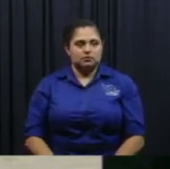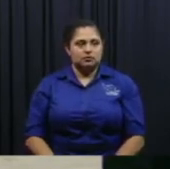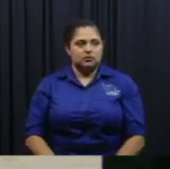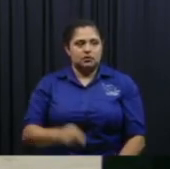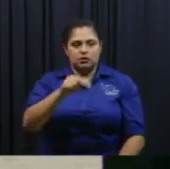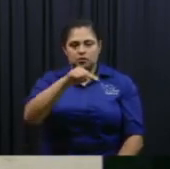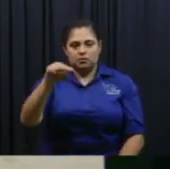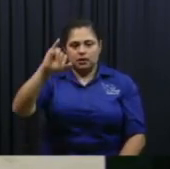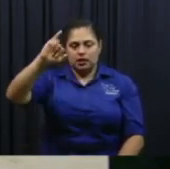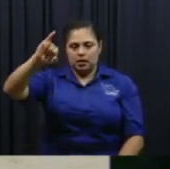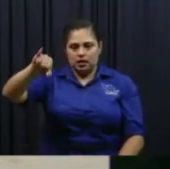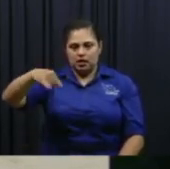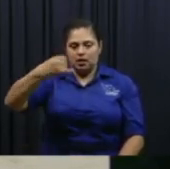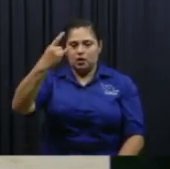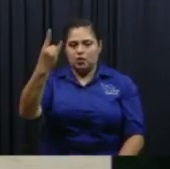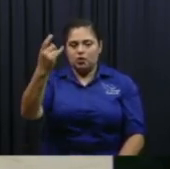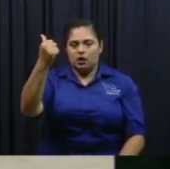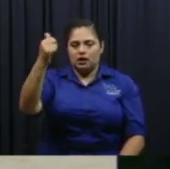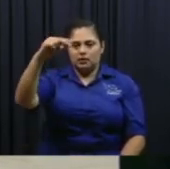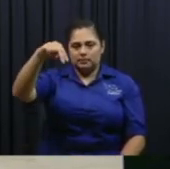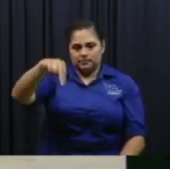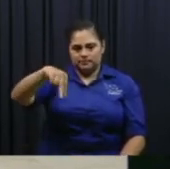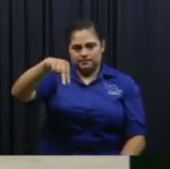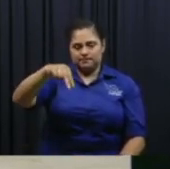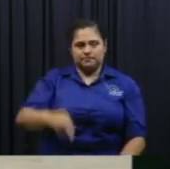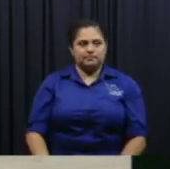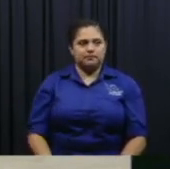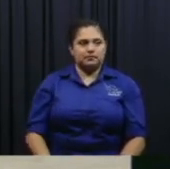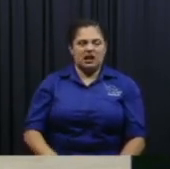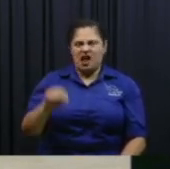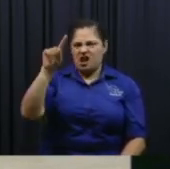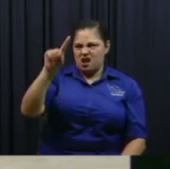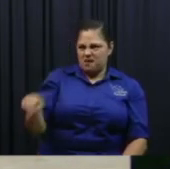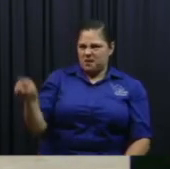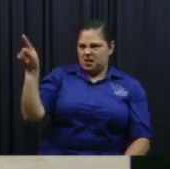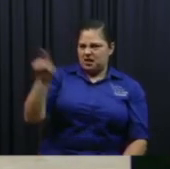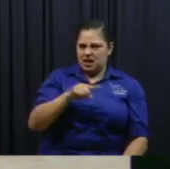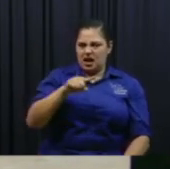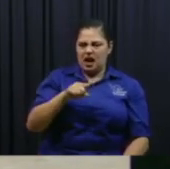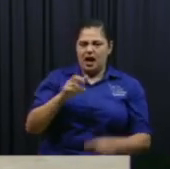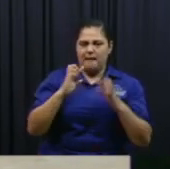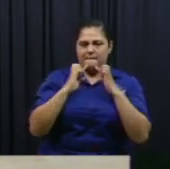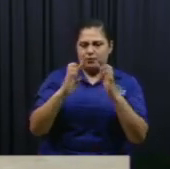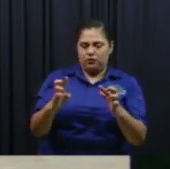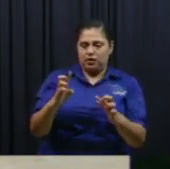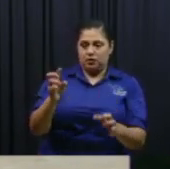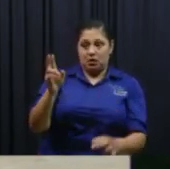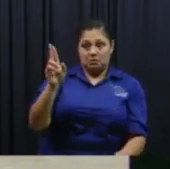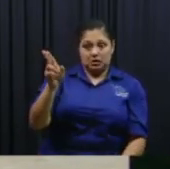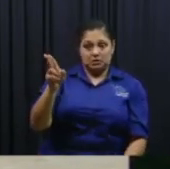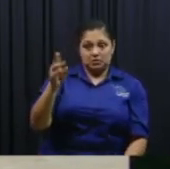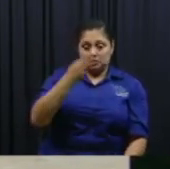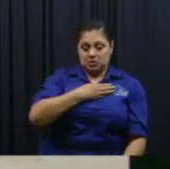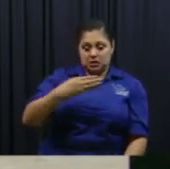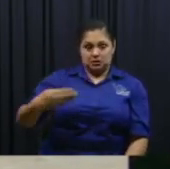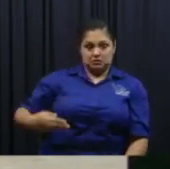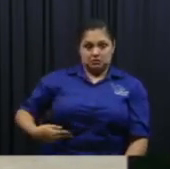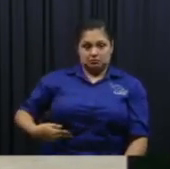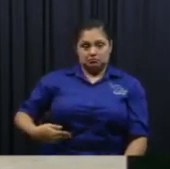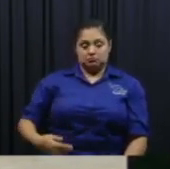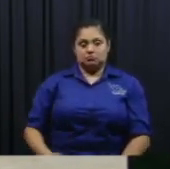se llamaba Juan reprendía en público al mismo gobernante hermano